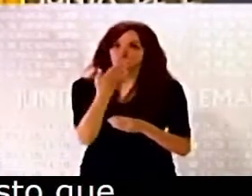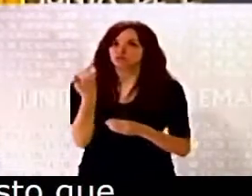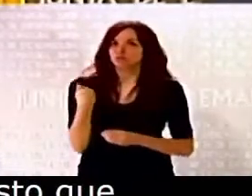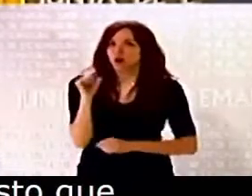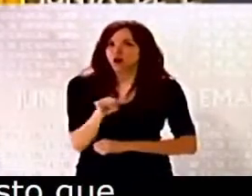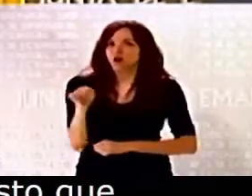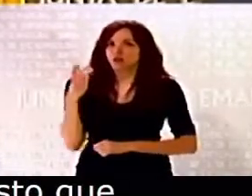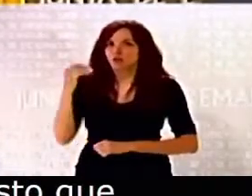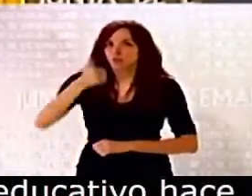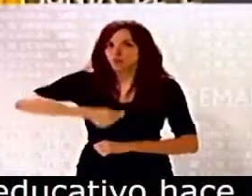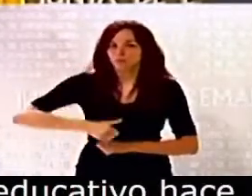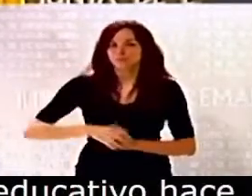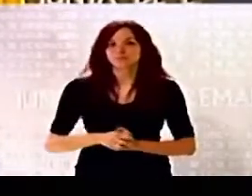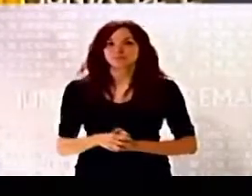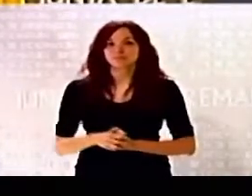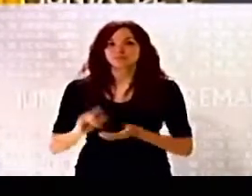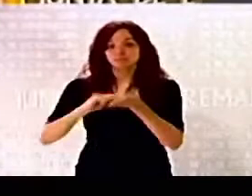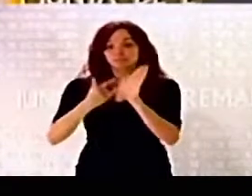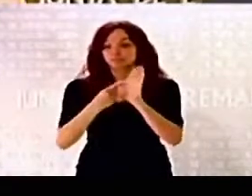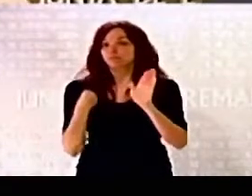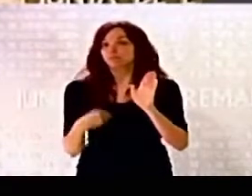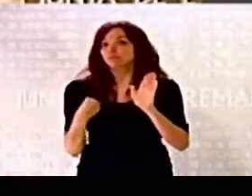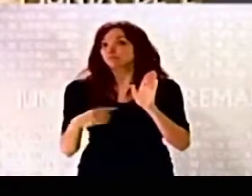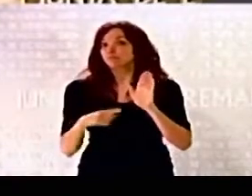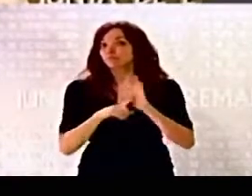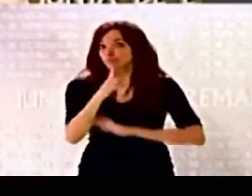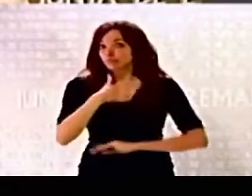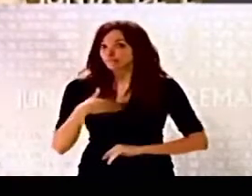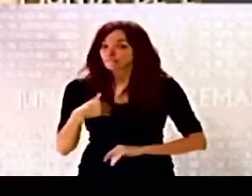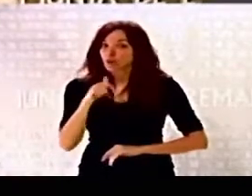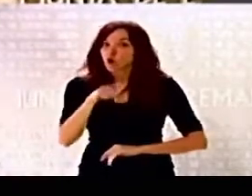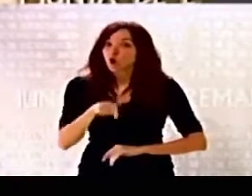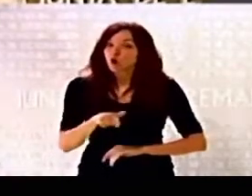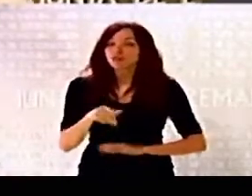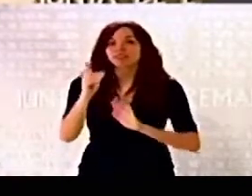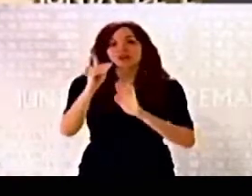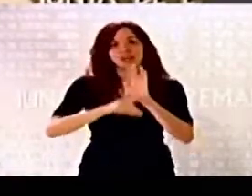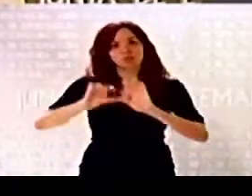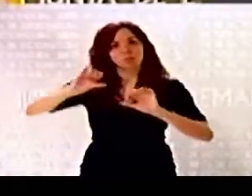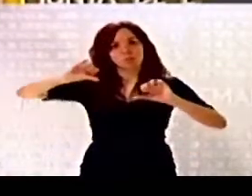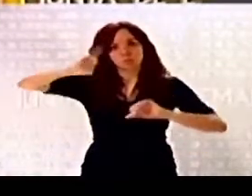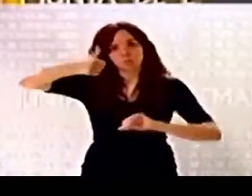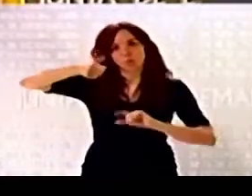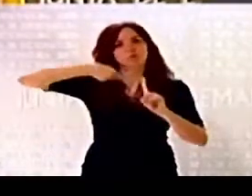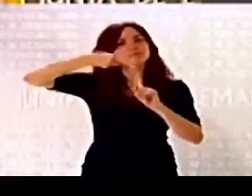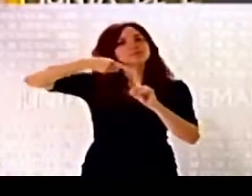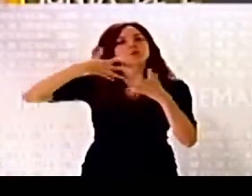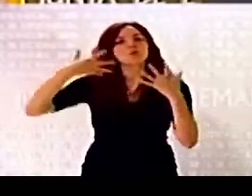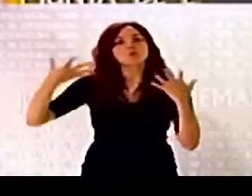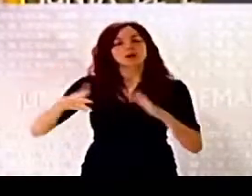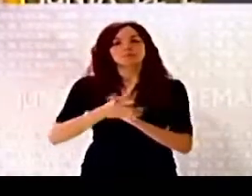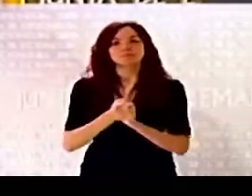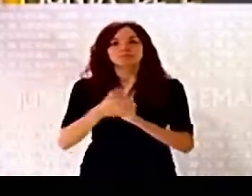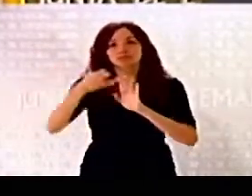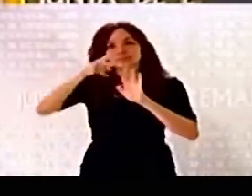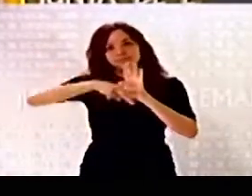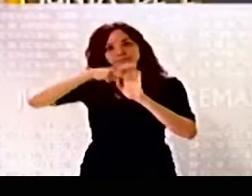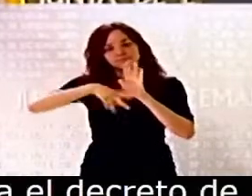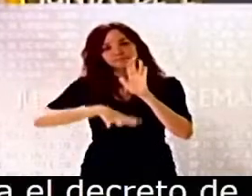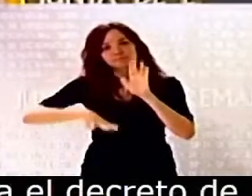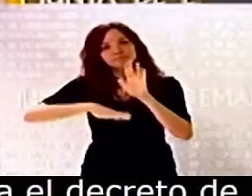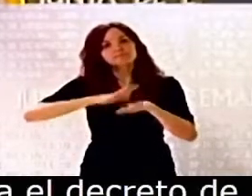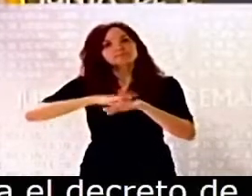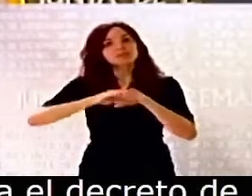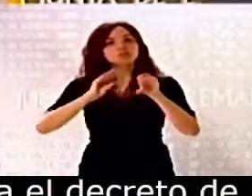la línea de avanzar en ese plan, hoy el Consejo de Gobierno aprueba el decreto por el que se establecen las bases reguladoras para las subvenciones